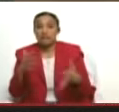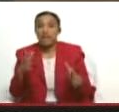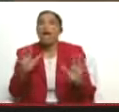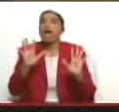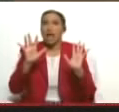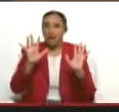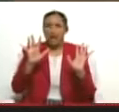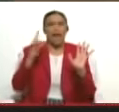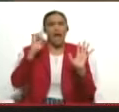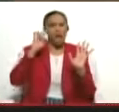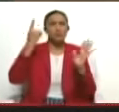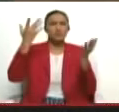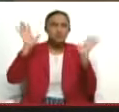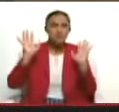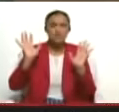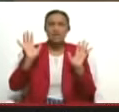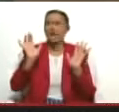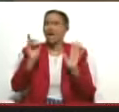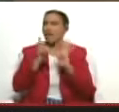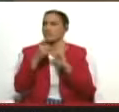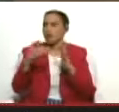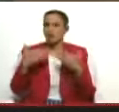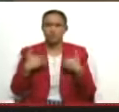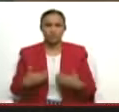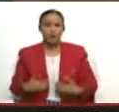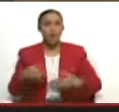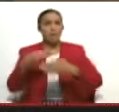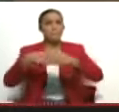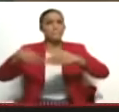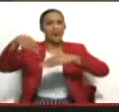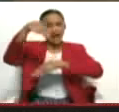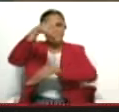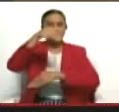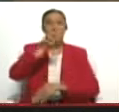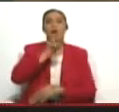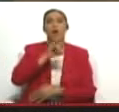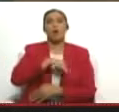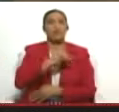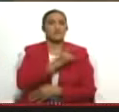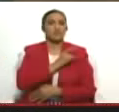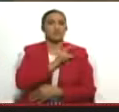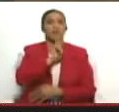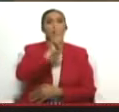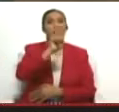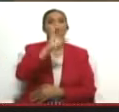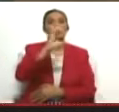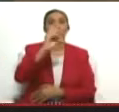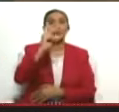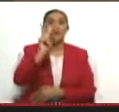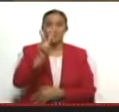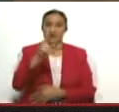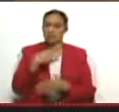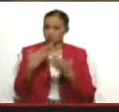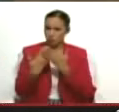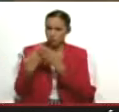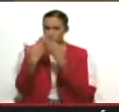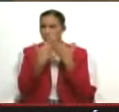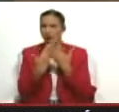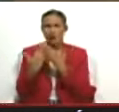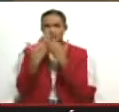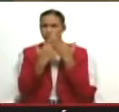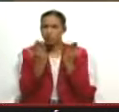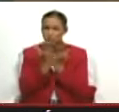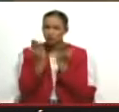culminar seguramente de la maestría de Derechos Humanos en la ucb aparte la los posgrados que uno ha tenido en derecho penal uno se ha